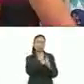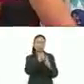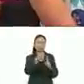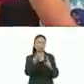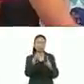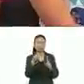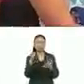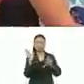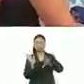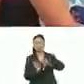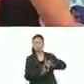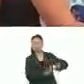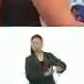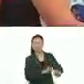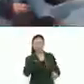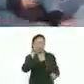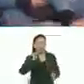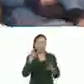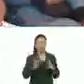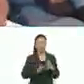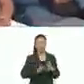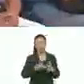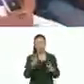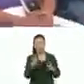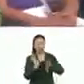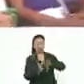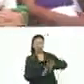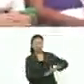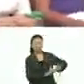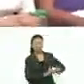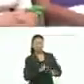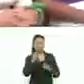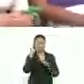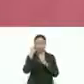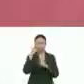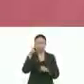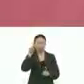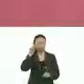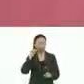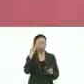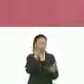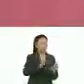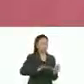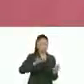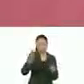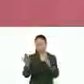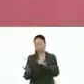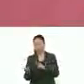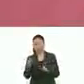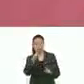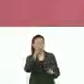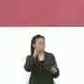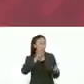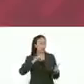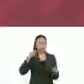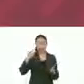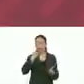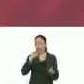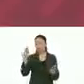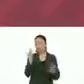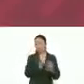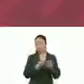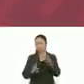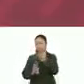machista y feminicida. No se trata de una lucha de mujeres contra hombres. No se trata de buscar